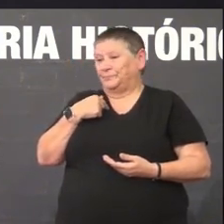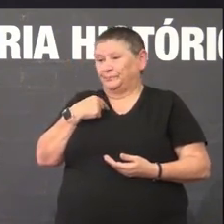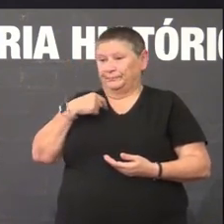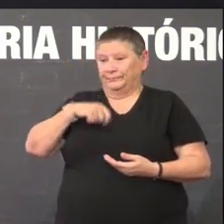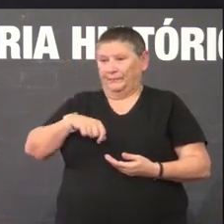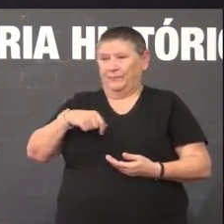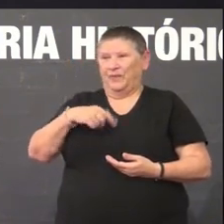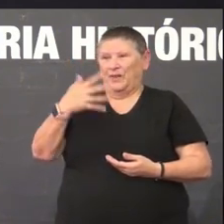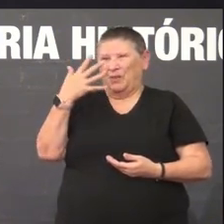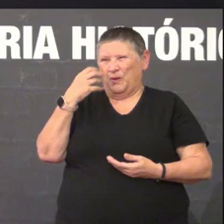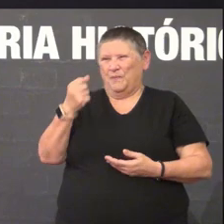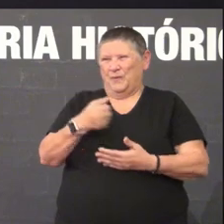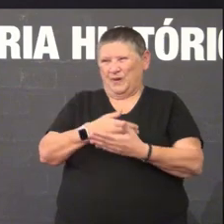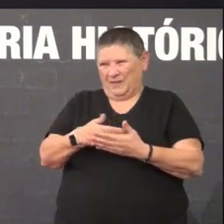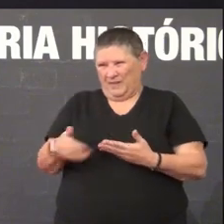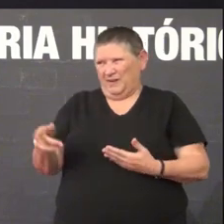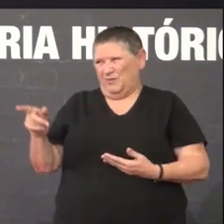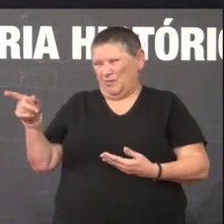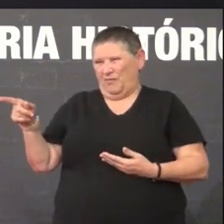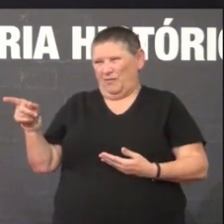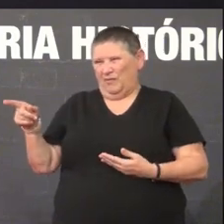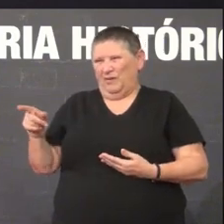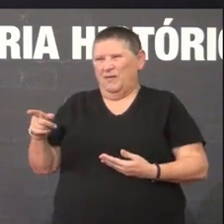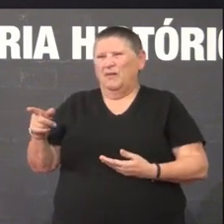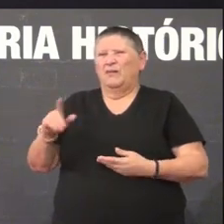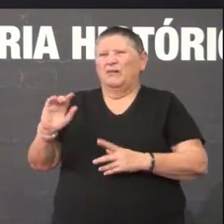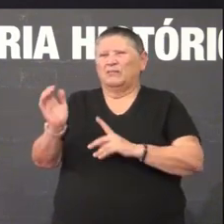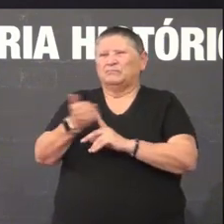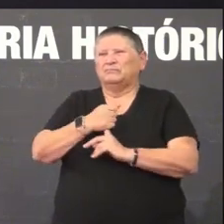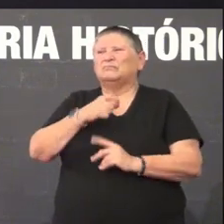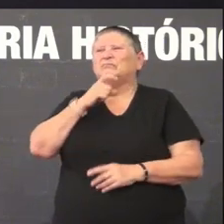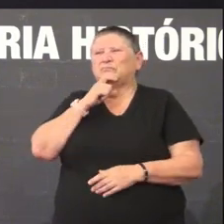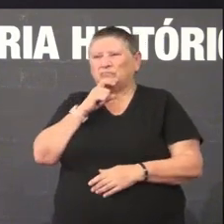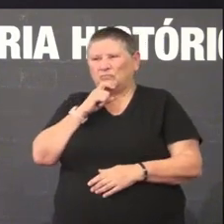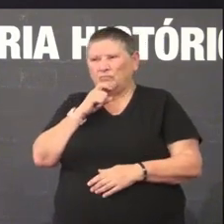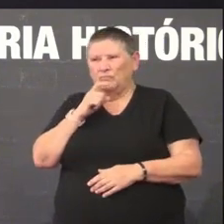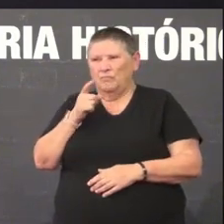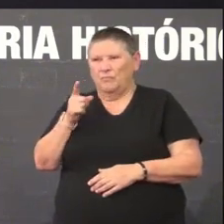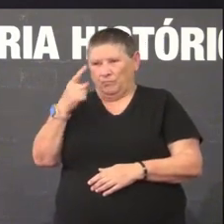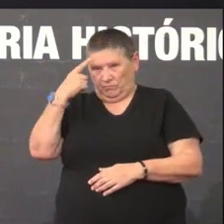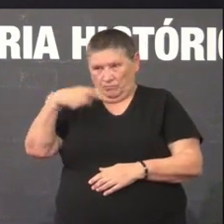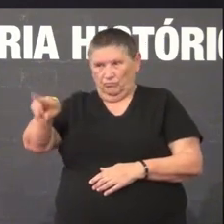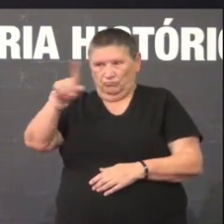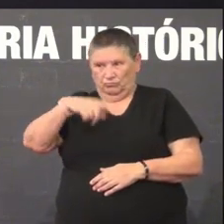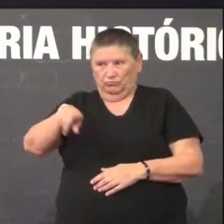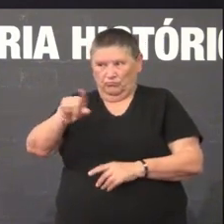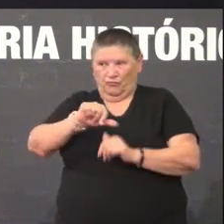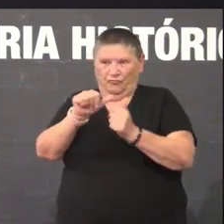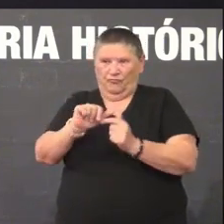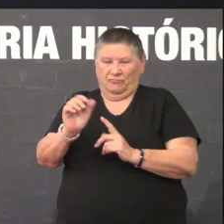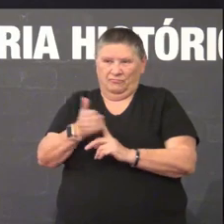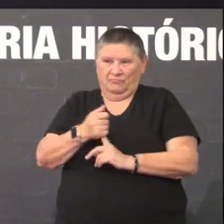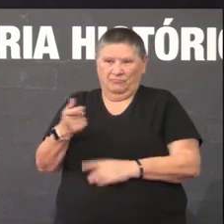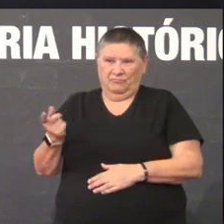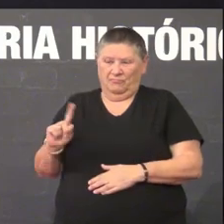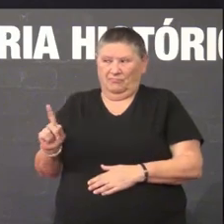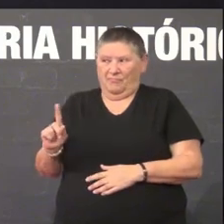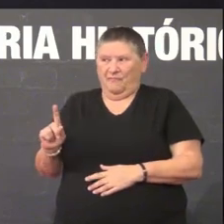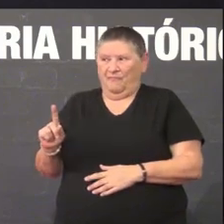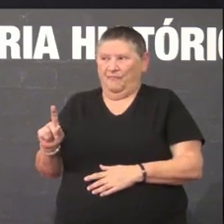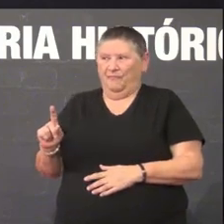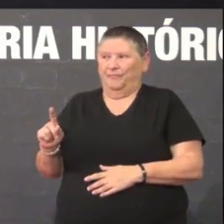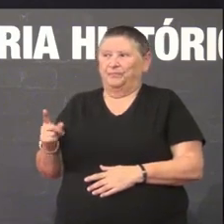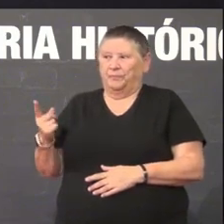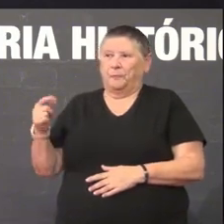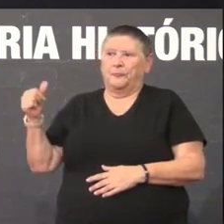le ha dado el rey, que es un dinero obtenido de una forma que todos sabemos, y entonces, digo, vamos a ver, que